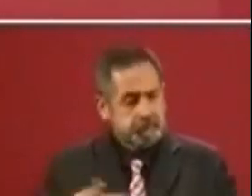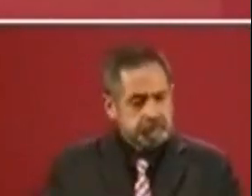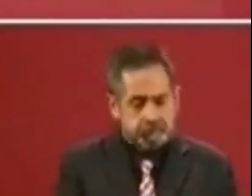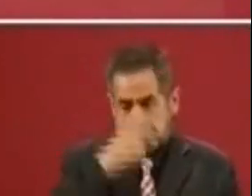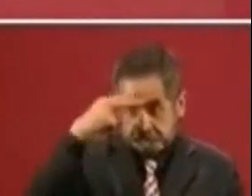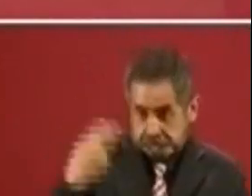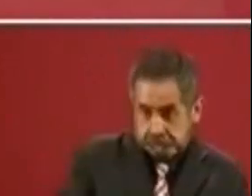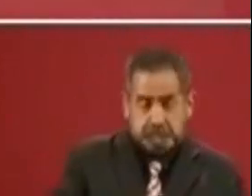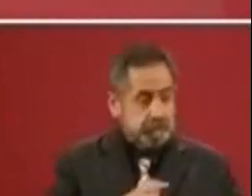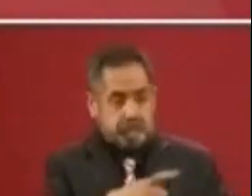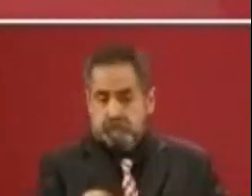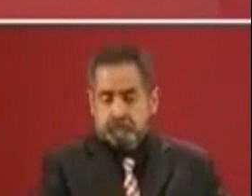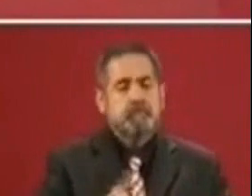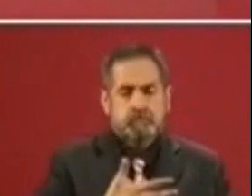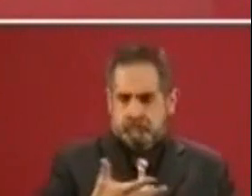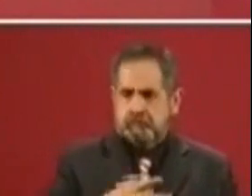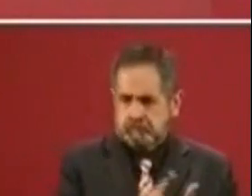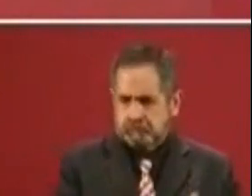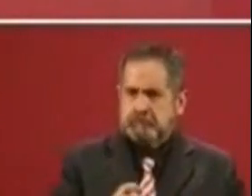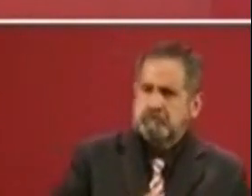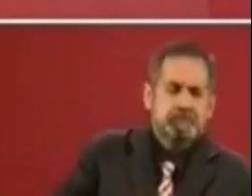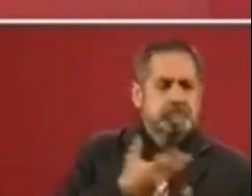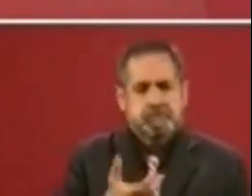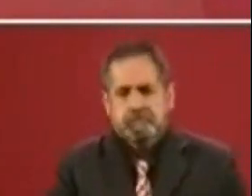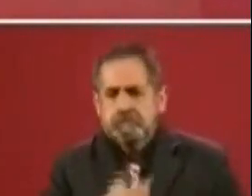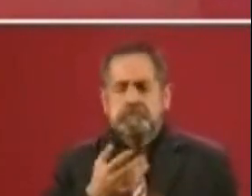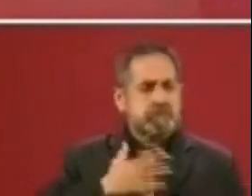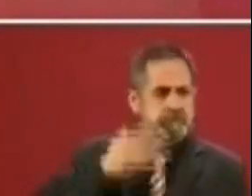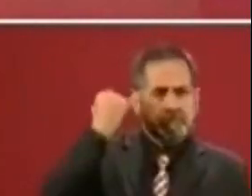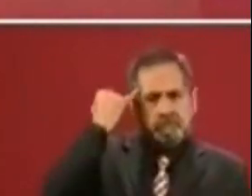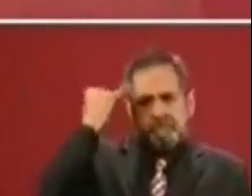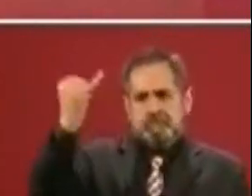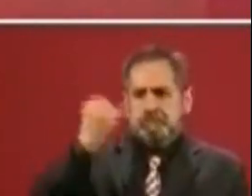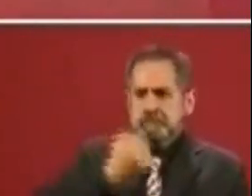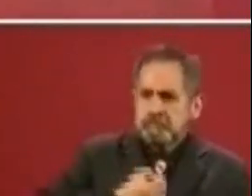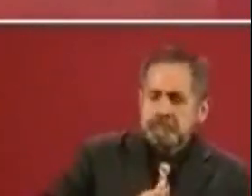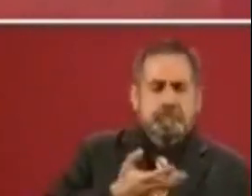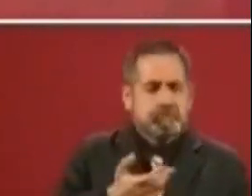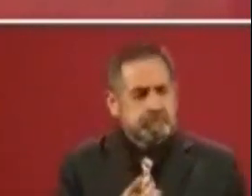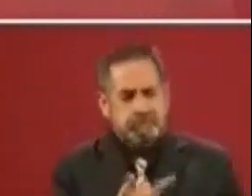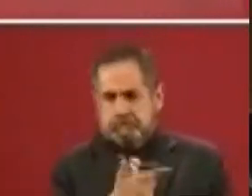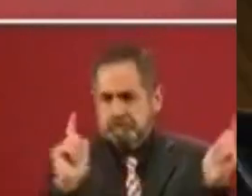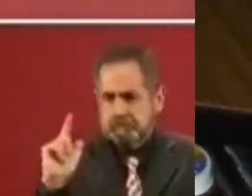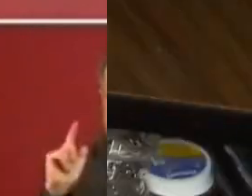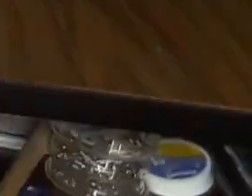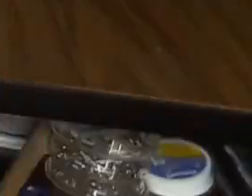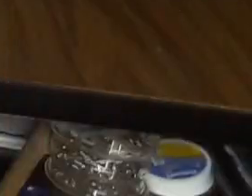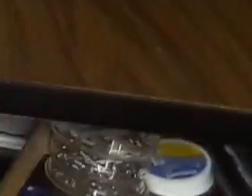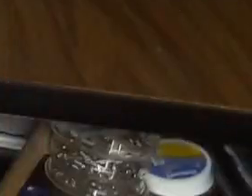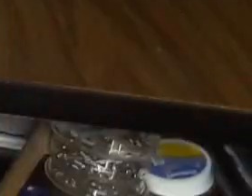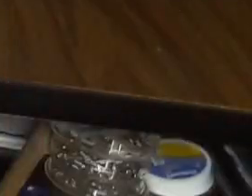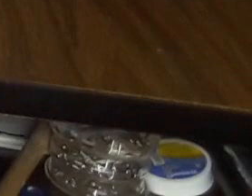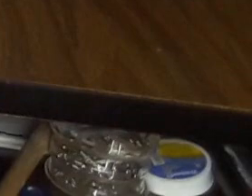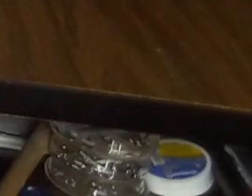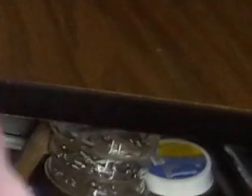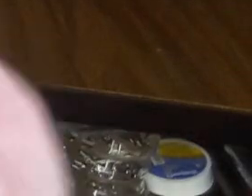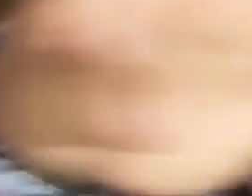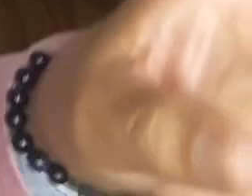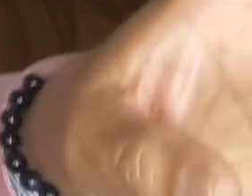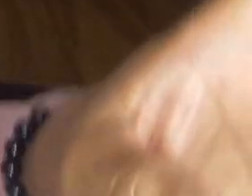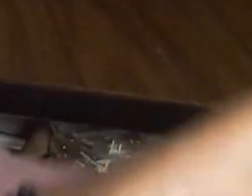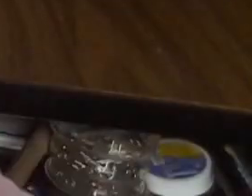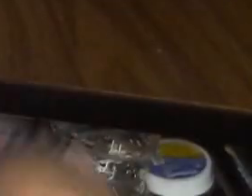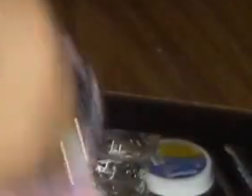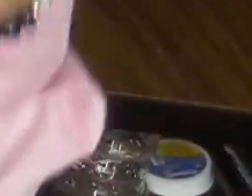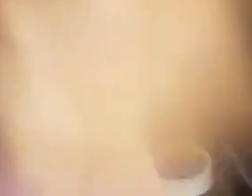la manifestación de sus ideas, a la libre manifestación de las ideas. Hombres y mujeres. Espérame tantito, nada de